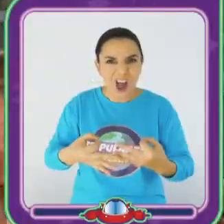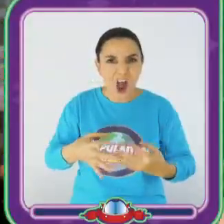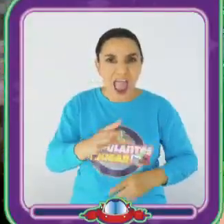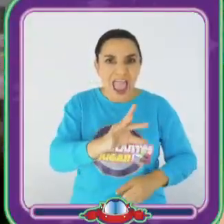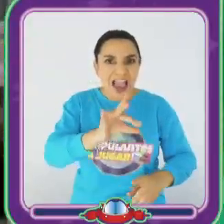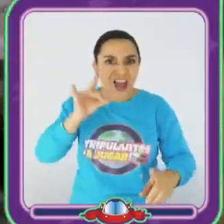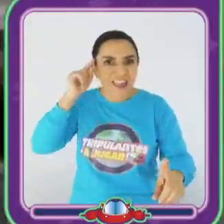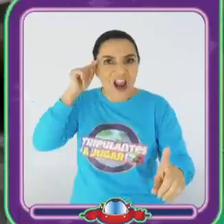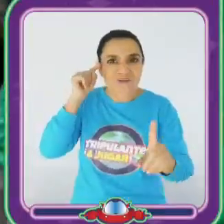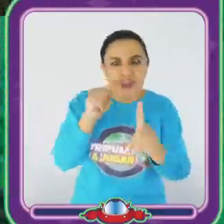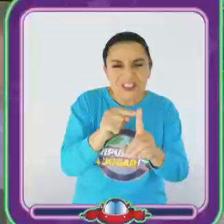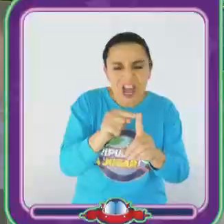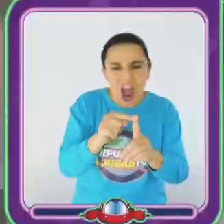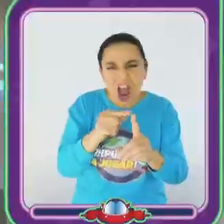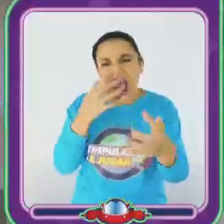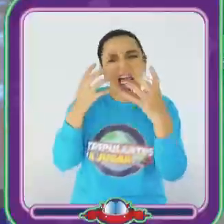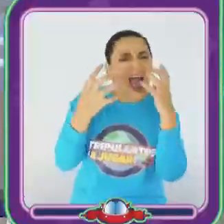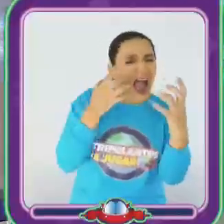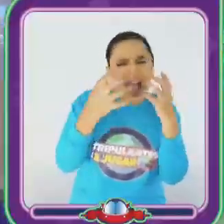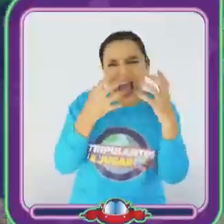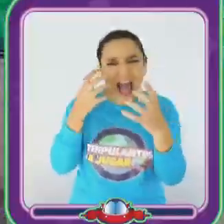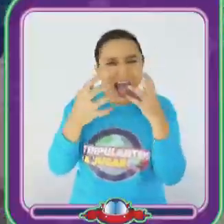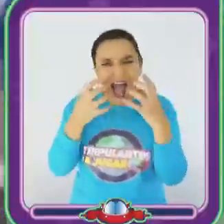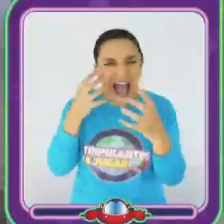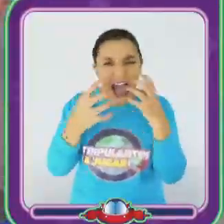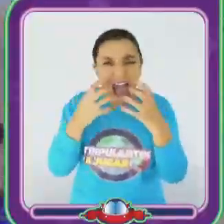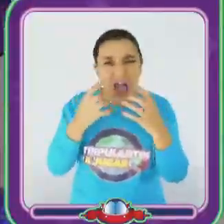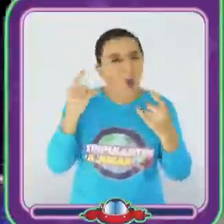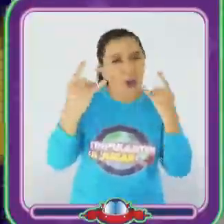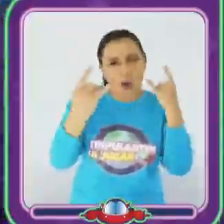perfecto! ¡Encontraron la misión, tripulación!